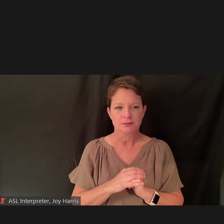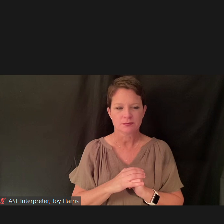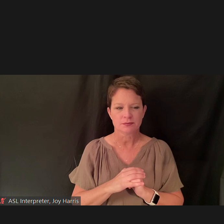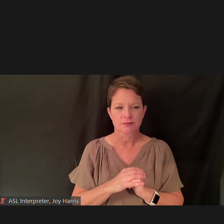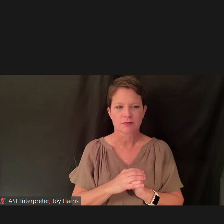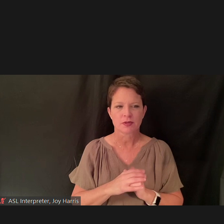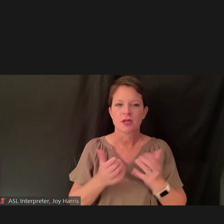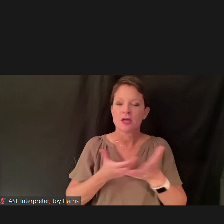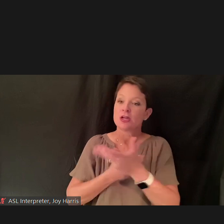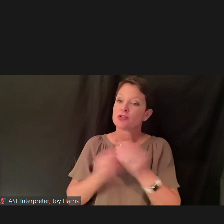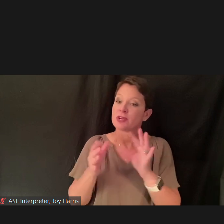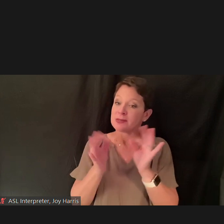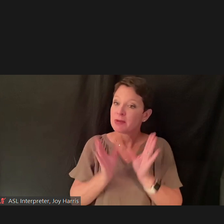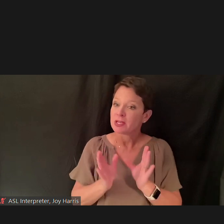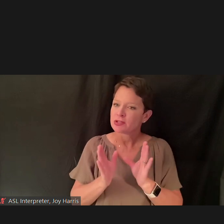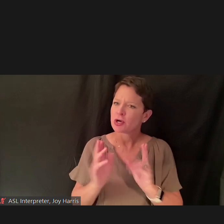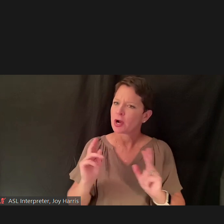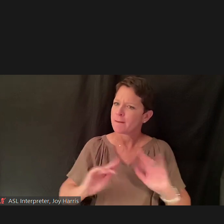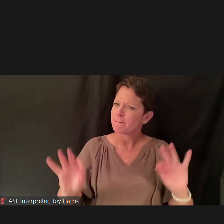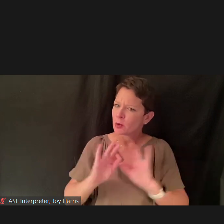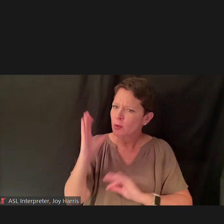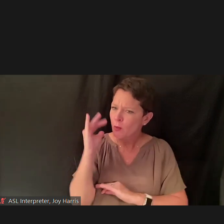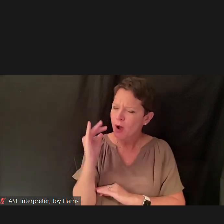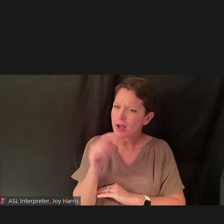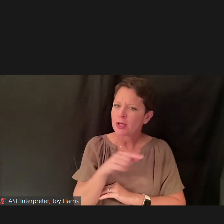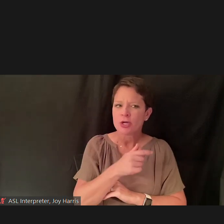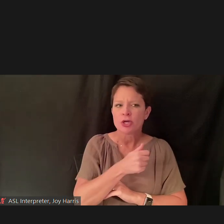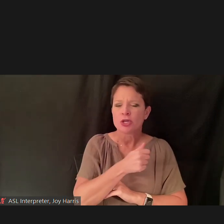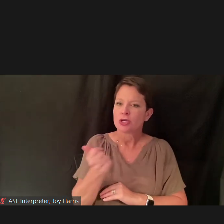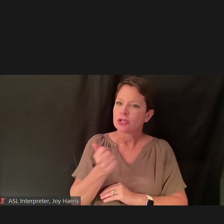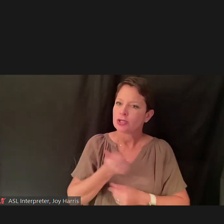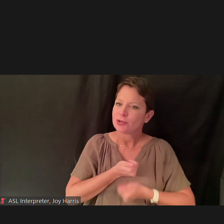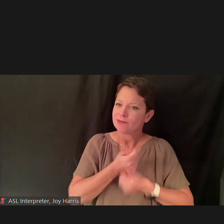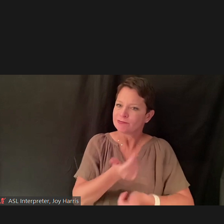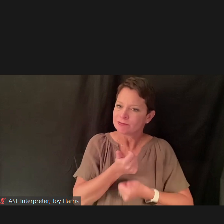These importantes? messengers are important because you all Son deliver